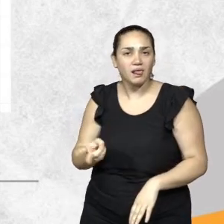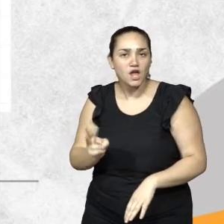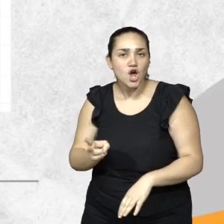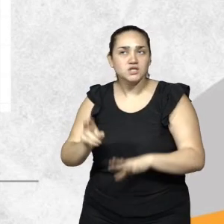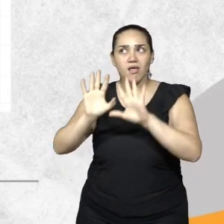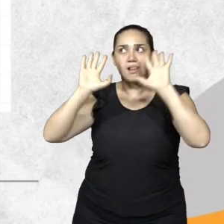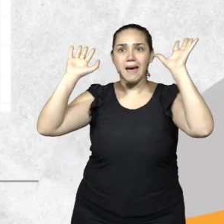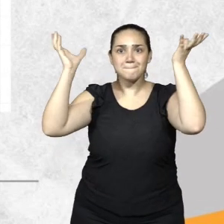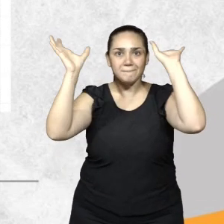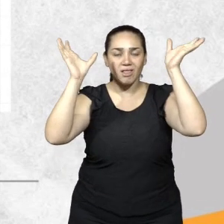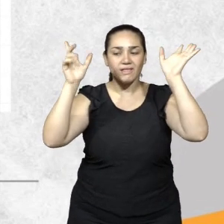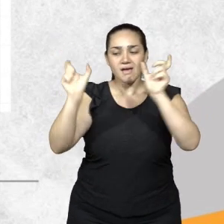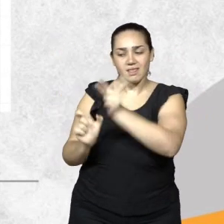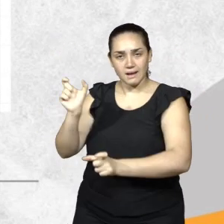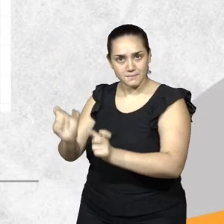humano.